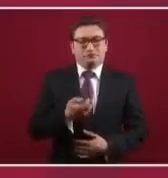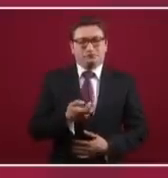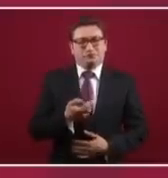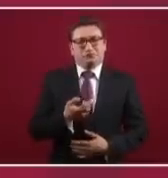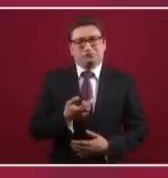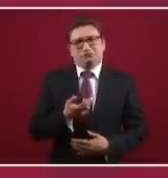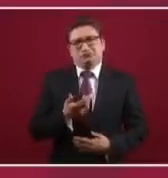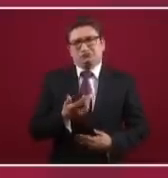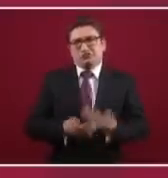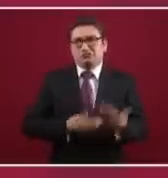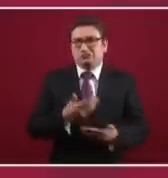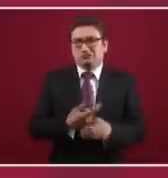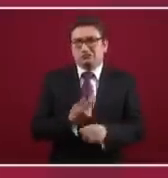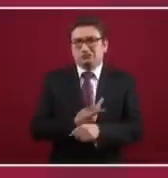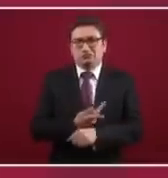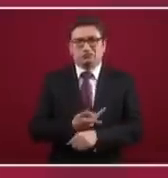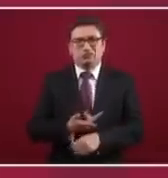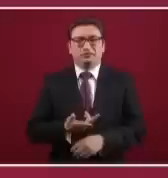provocar